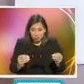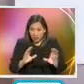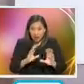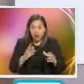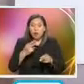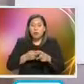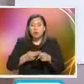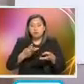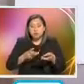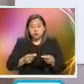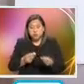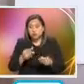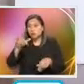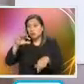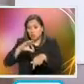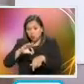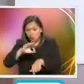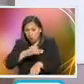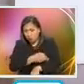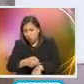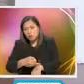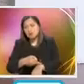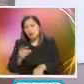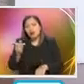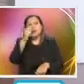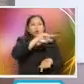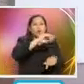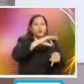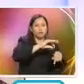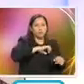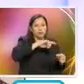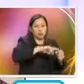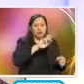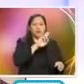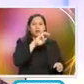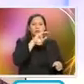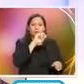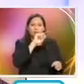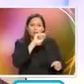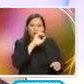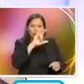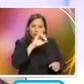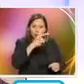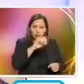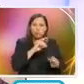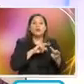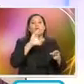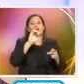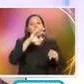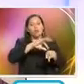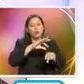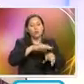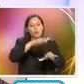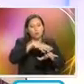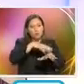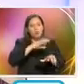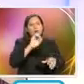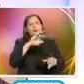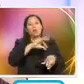problemas con el médico familiar, ya tendrá que verlo un reumatólogo. También lo ven los ortopedistas o los internistas. Cualquiera de esas